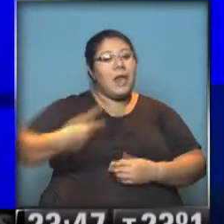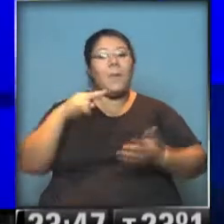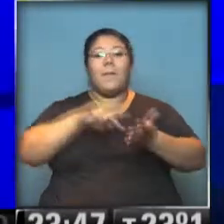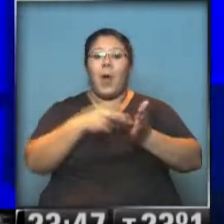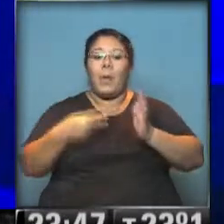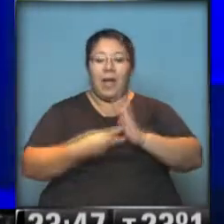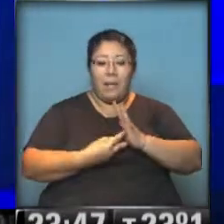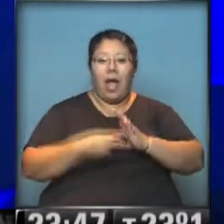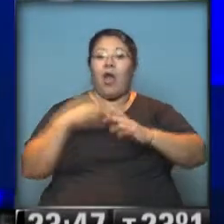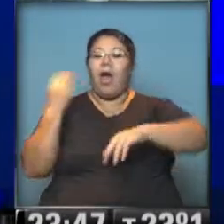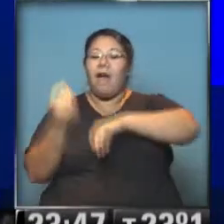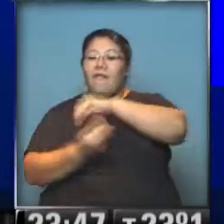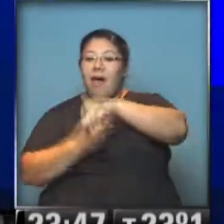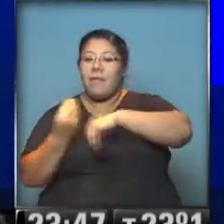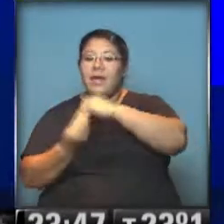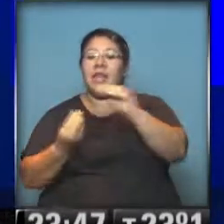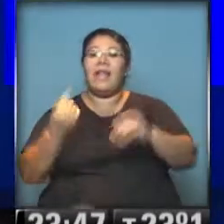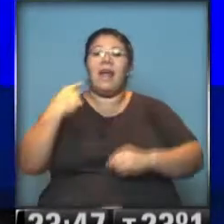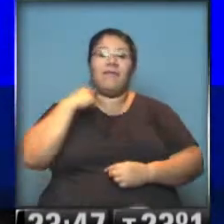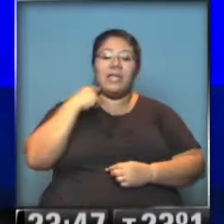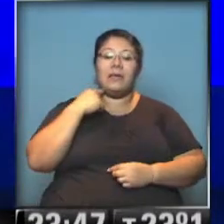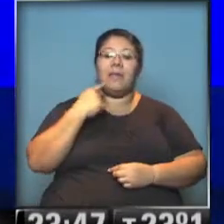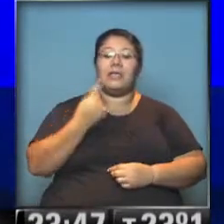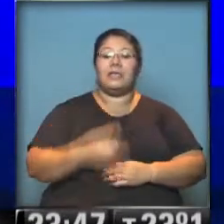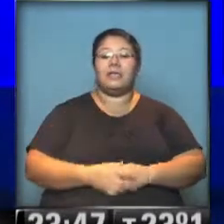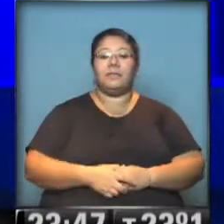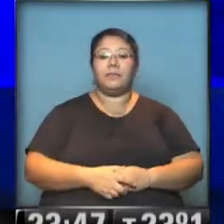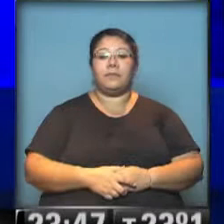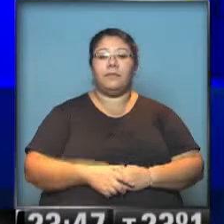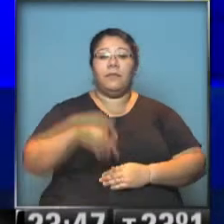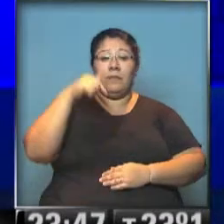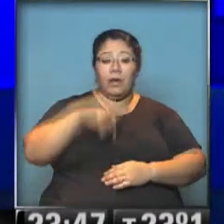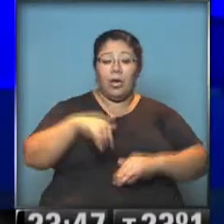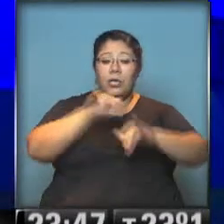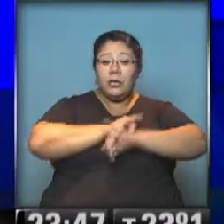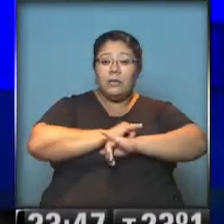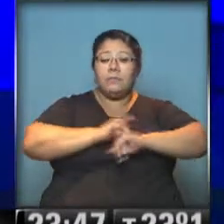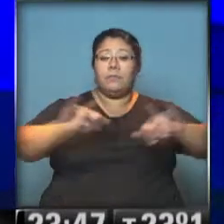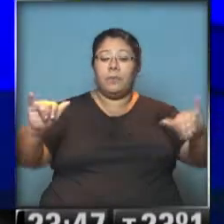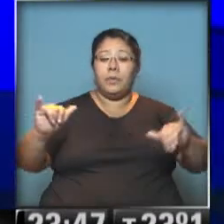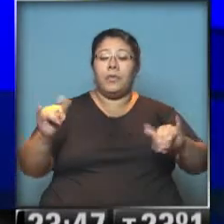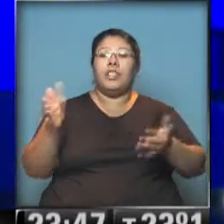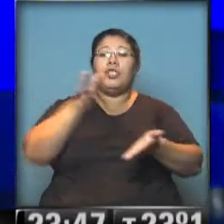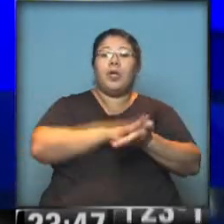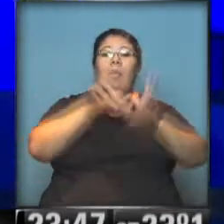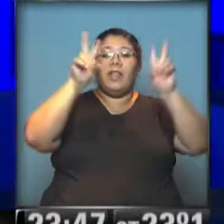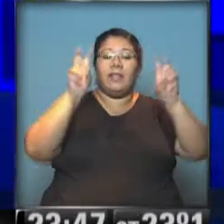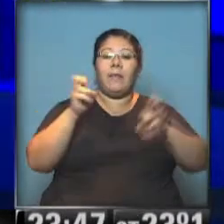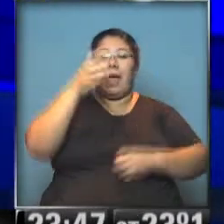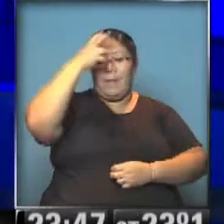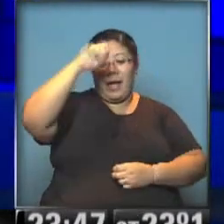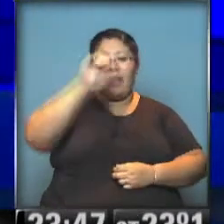través de un comunicado manifestaron en qué estado está hoy esa causa por la voladura a la Embajada de Israel, y además opinan de